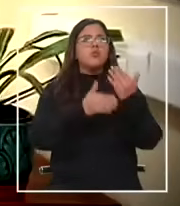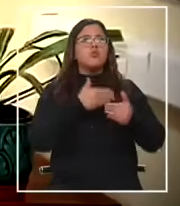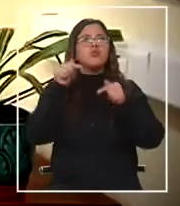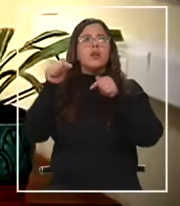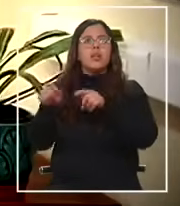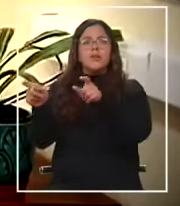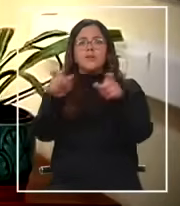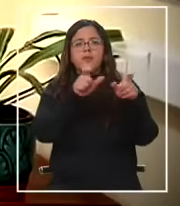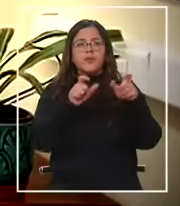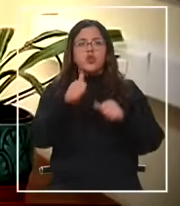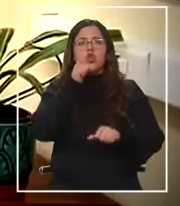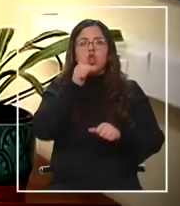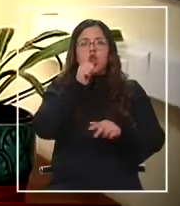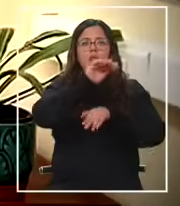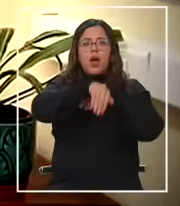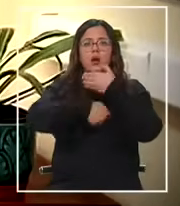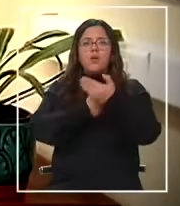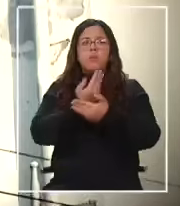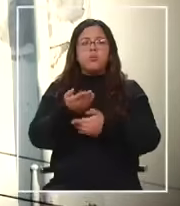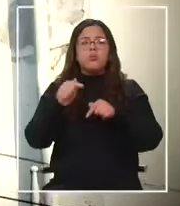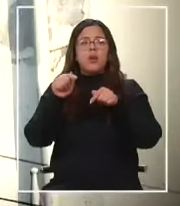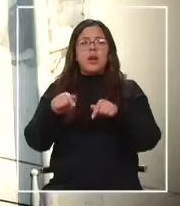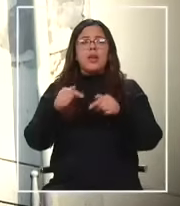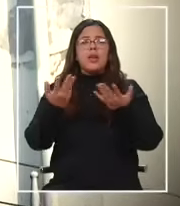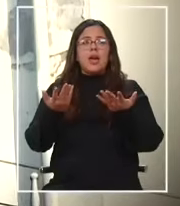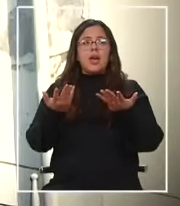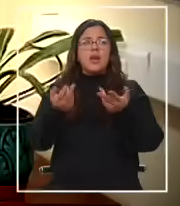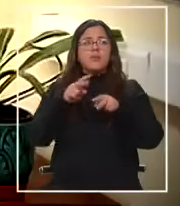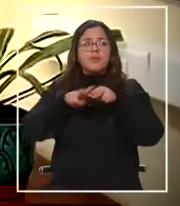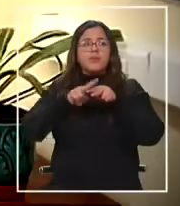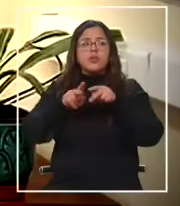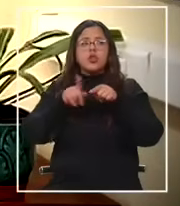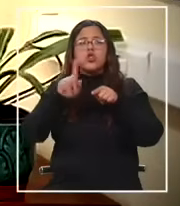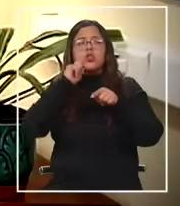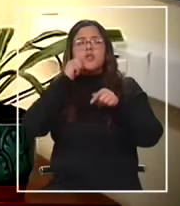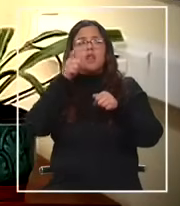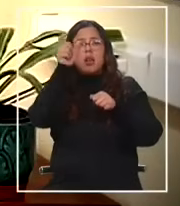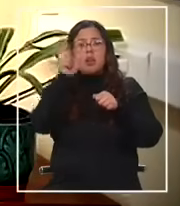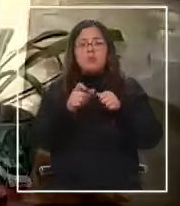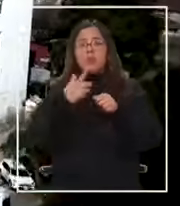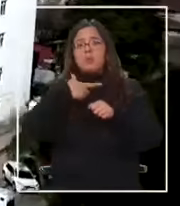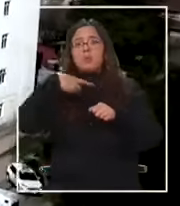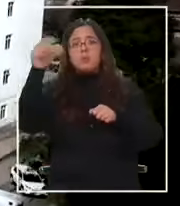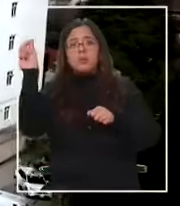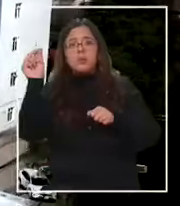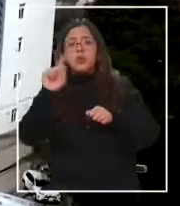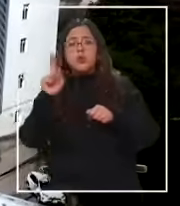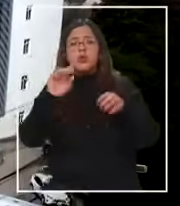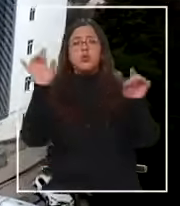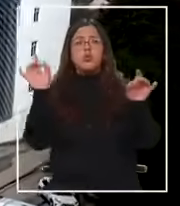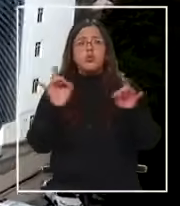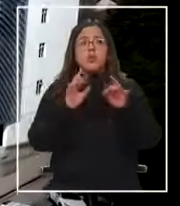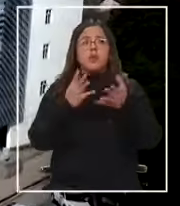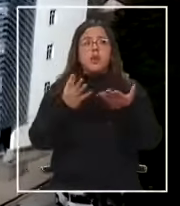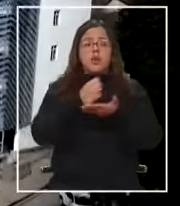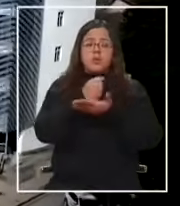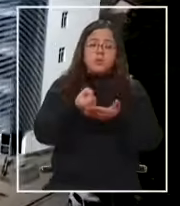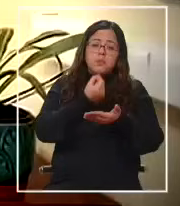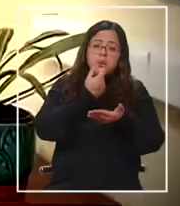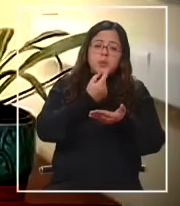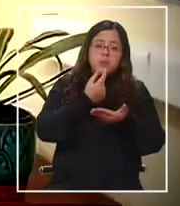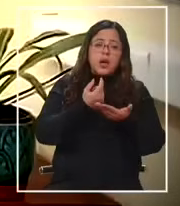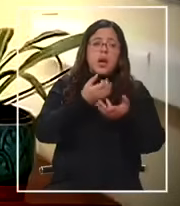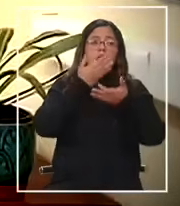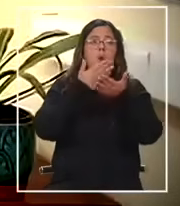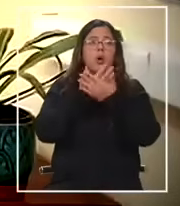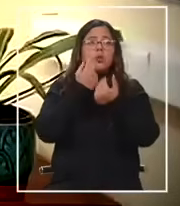vigilancia 24/7. Estaba reforzado. La persona no es que salió de la sala ni nada, se dio vuelta en un escritorio a preparar el medicamento y cuando se